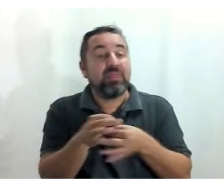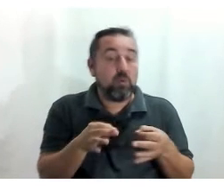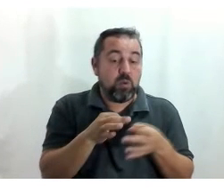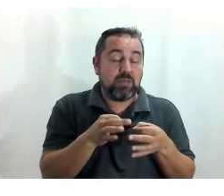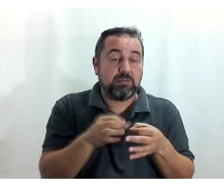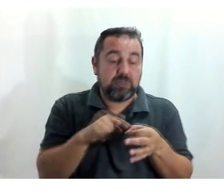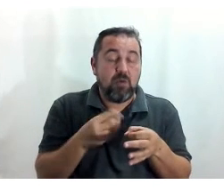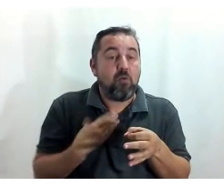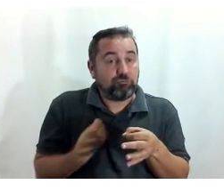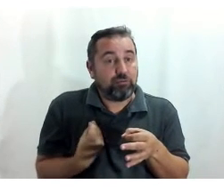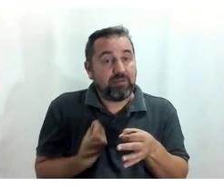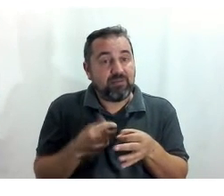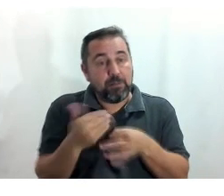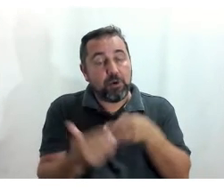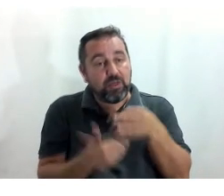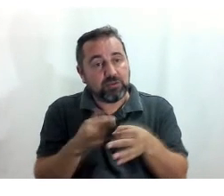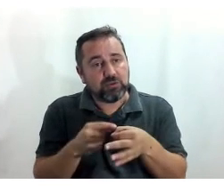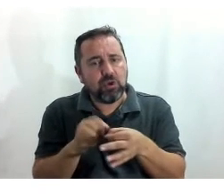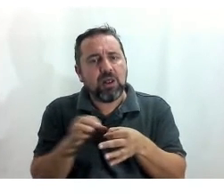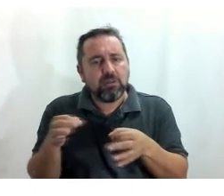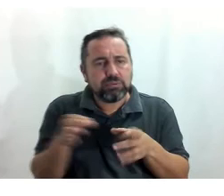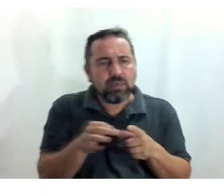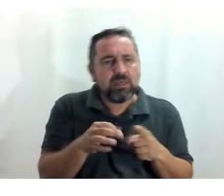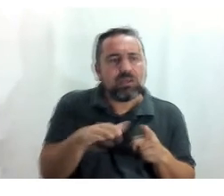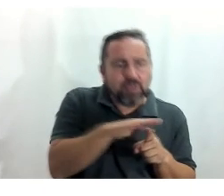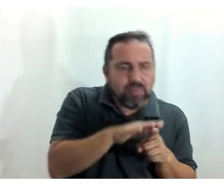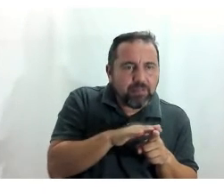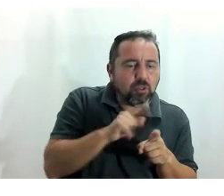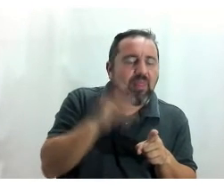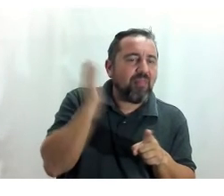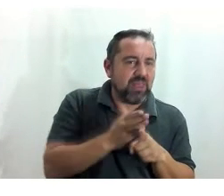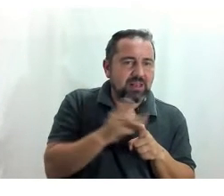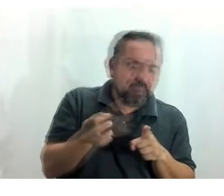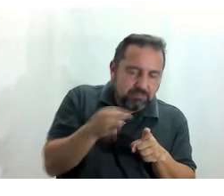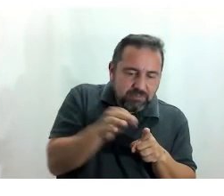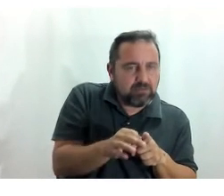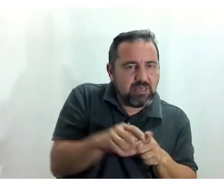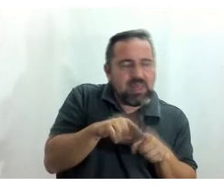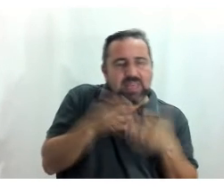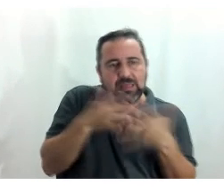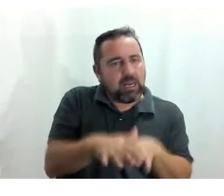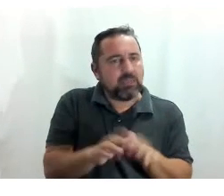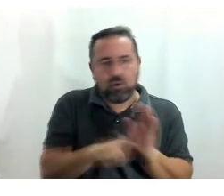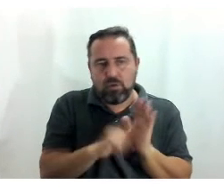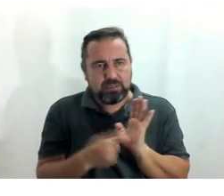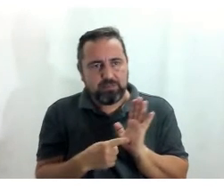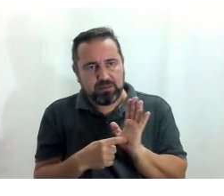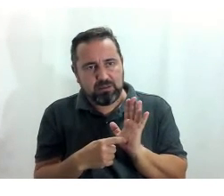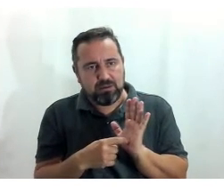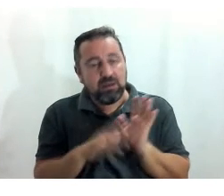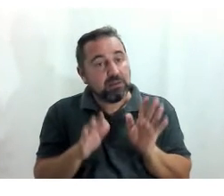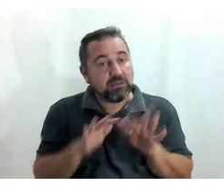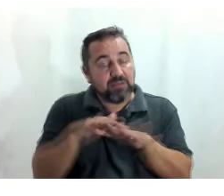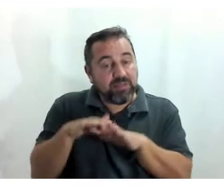proceso, tienen que alcanzar la parte dañada del epitelio sensorial e integrarse correctamente en ella. Las células también tienen que